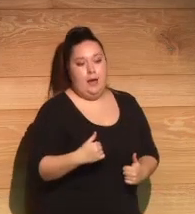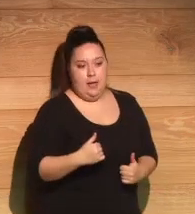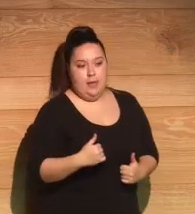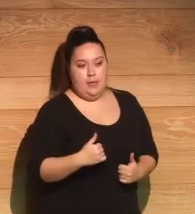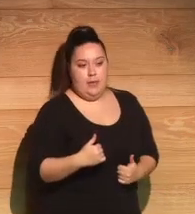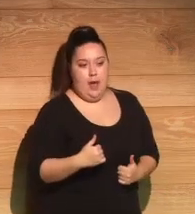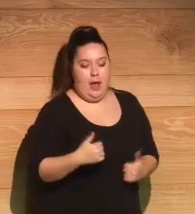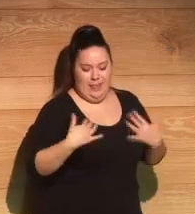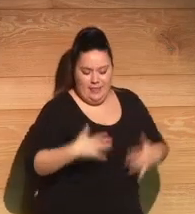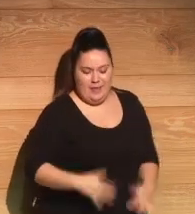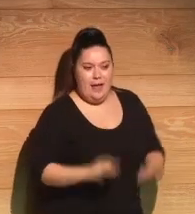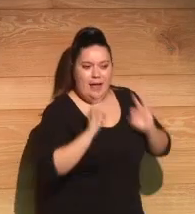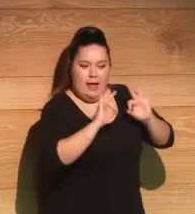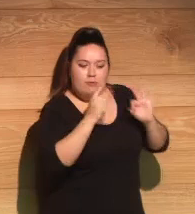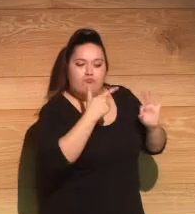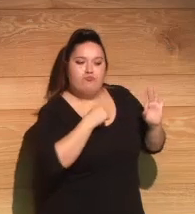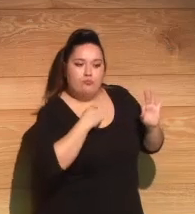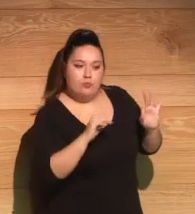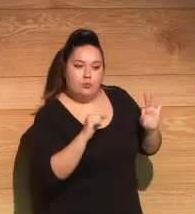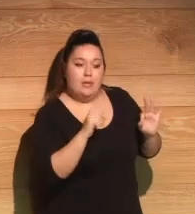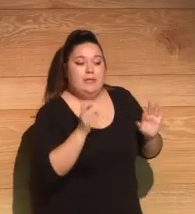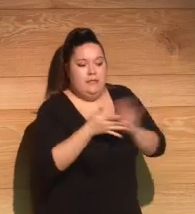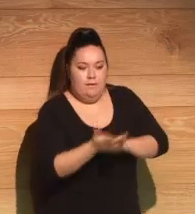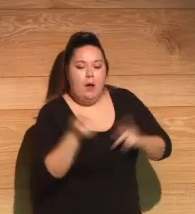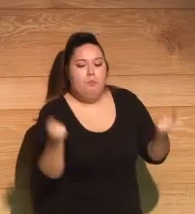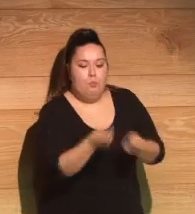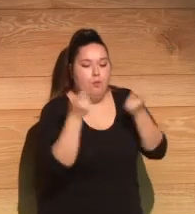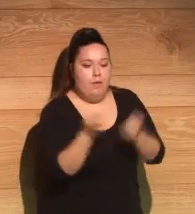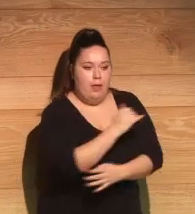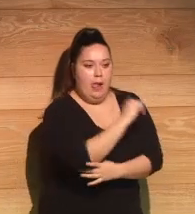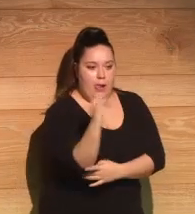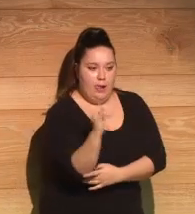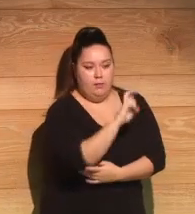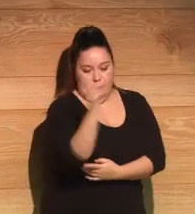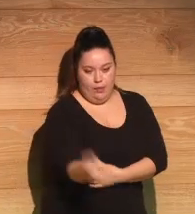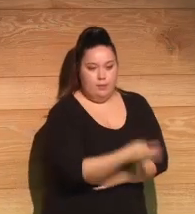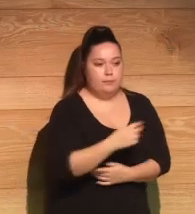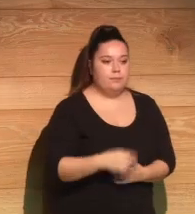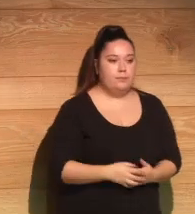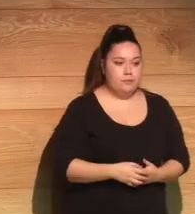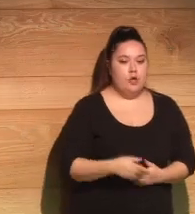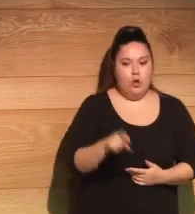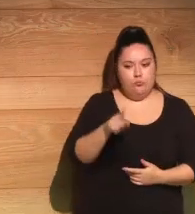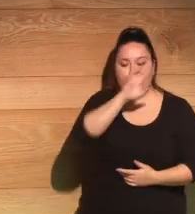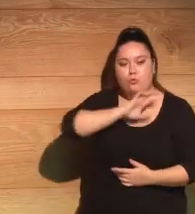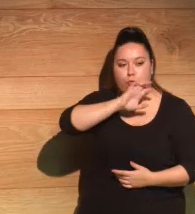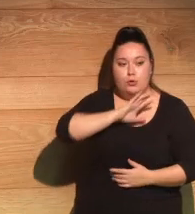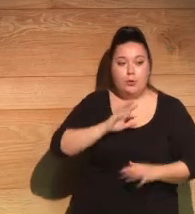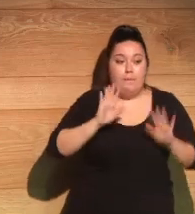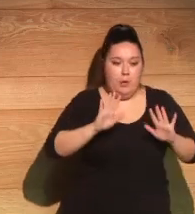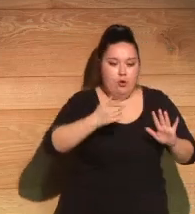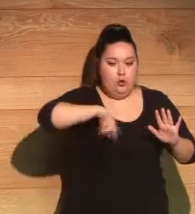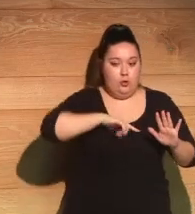gustar este tipo de trajes, con lo cual te voy a mandar esta publicidad, etcétera, etcétera, ¿no? Y esto es muy curioso, y no sé, desde la izquierda no sé cómo